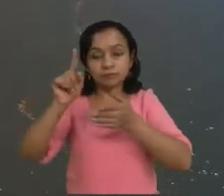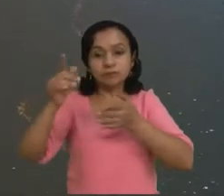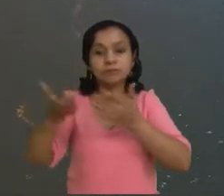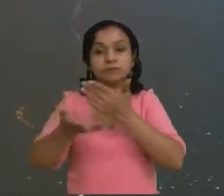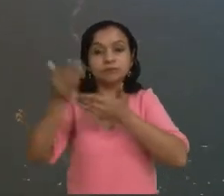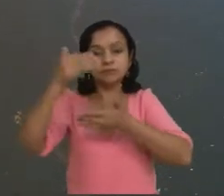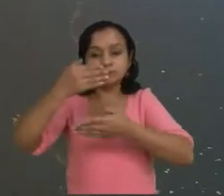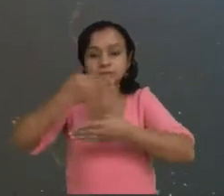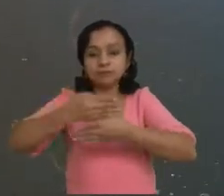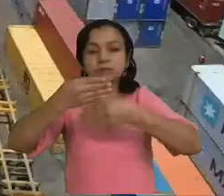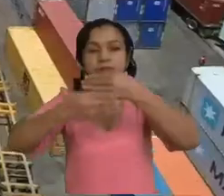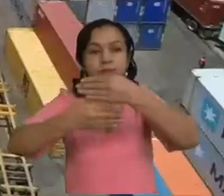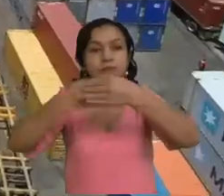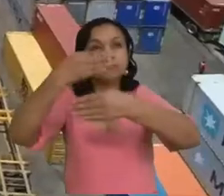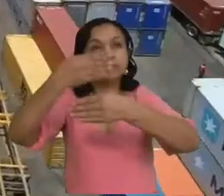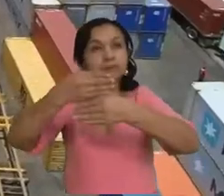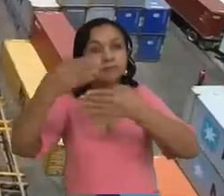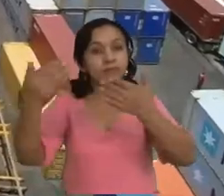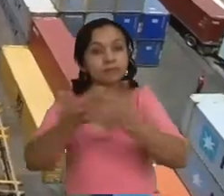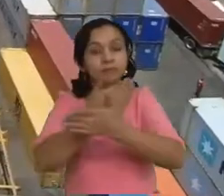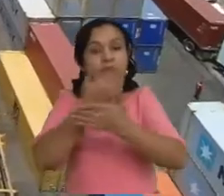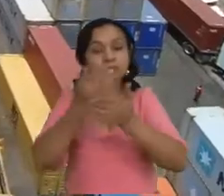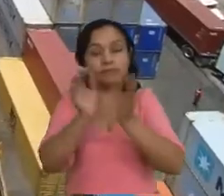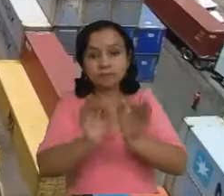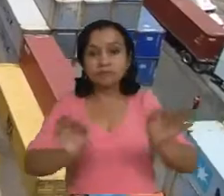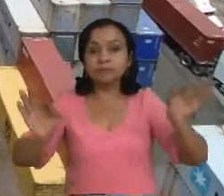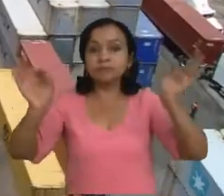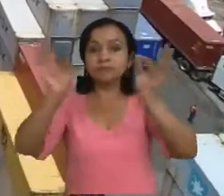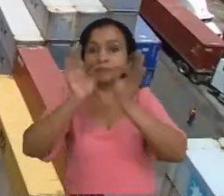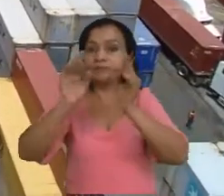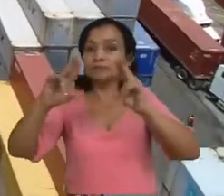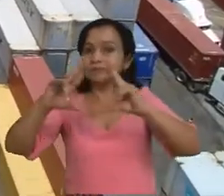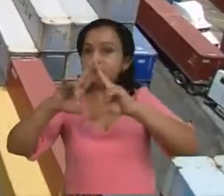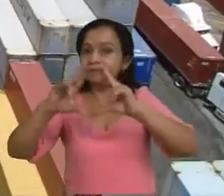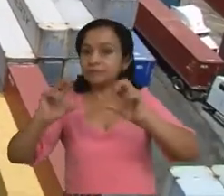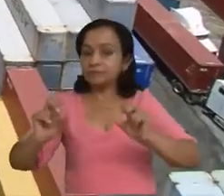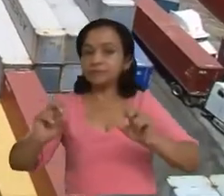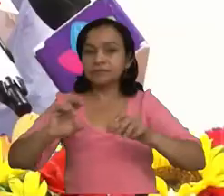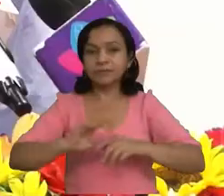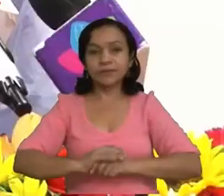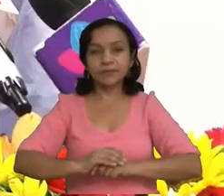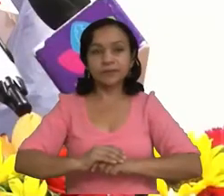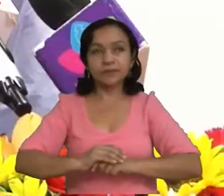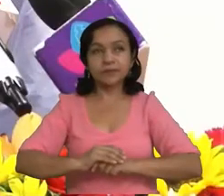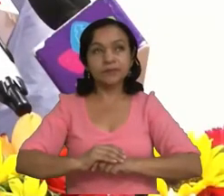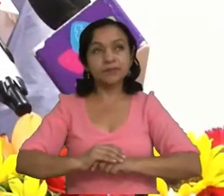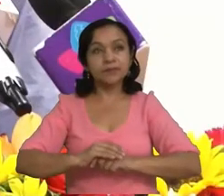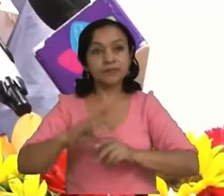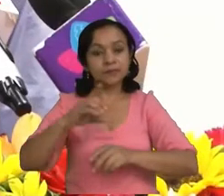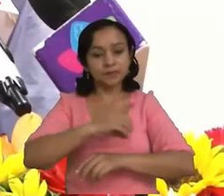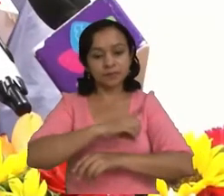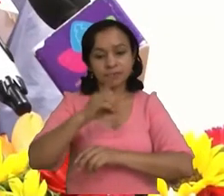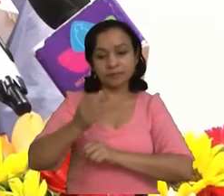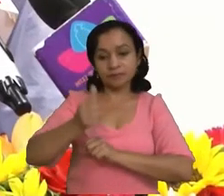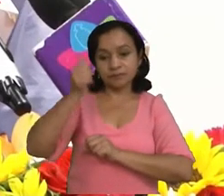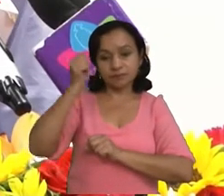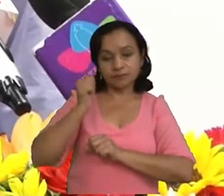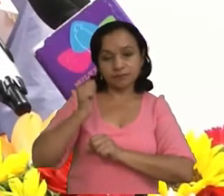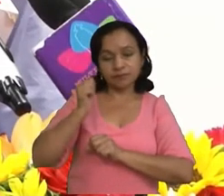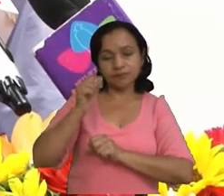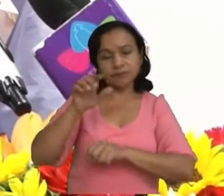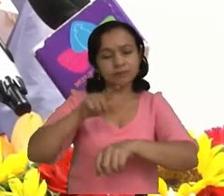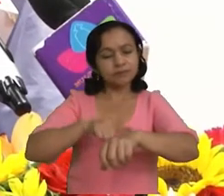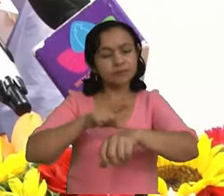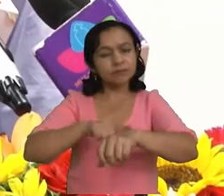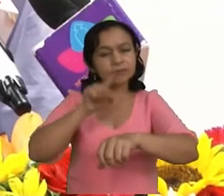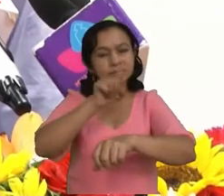reingeniería o de remodelación del puerto más importante del país. Y el día de ayer a las